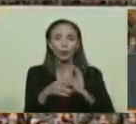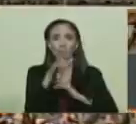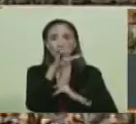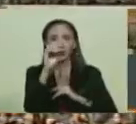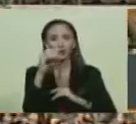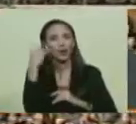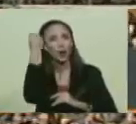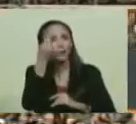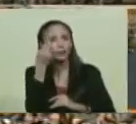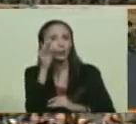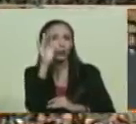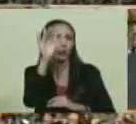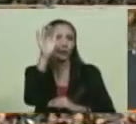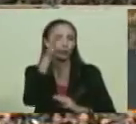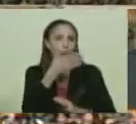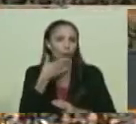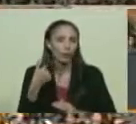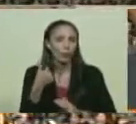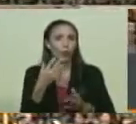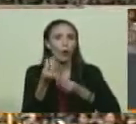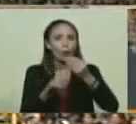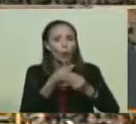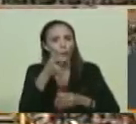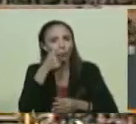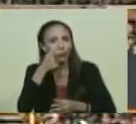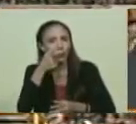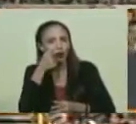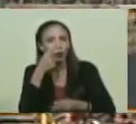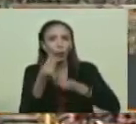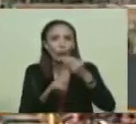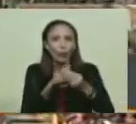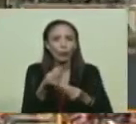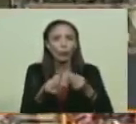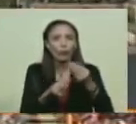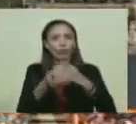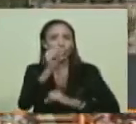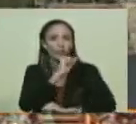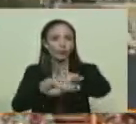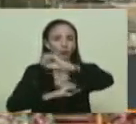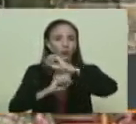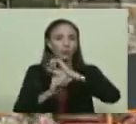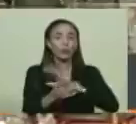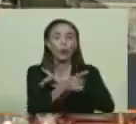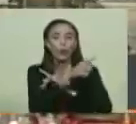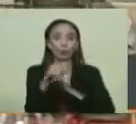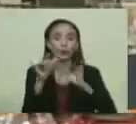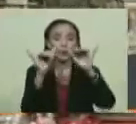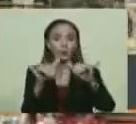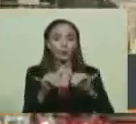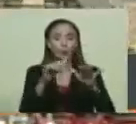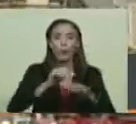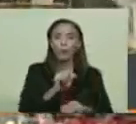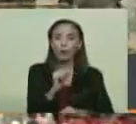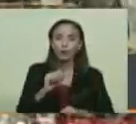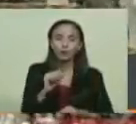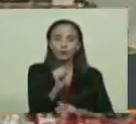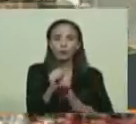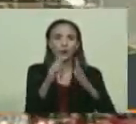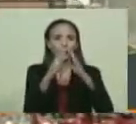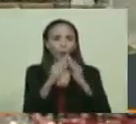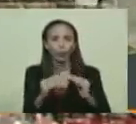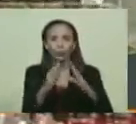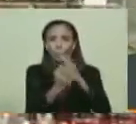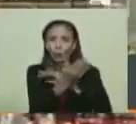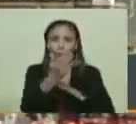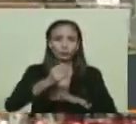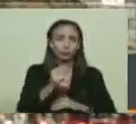de Venezuela. La seguridad del futuro de Venezuela está en las manos de ustedes, Policías Nacionales